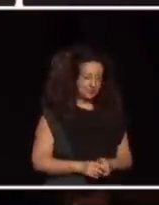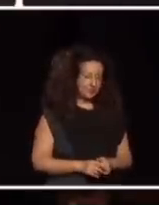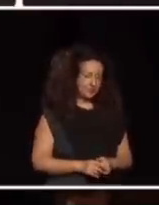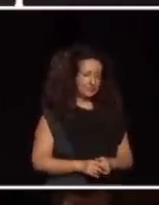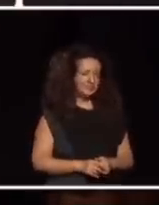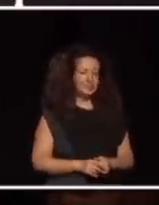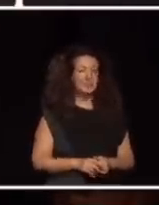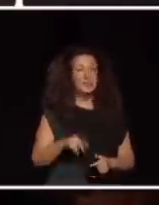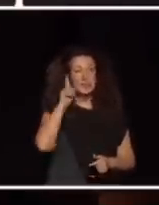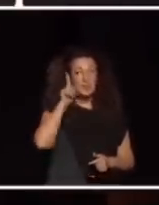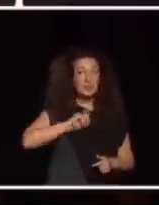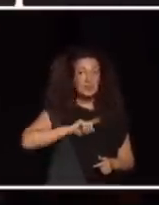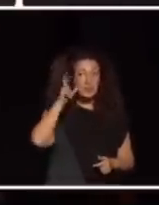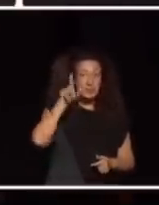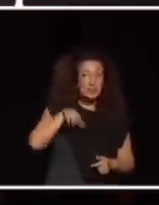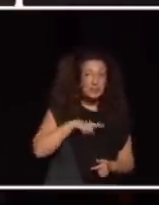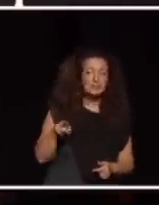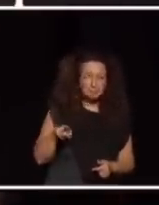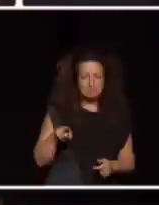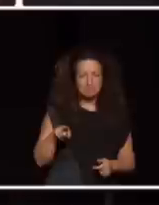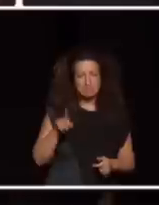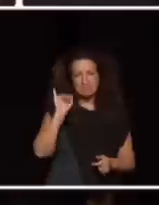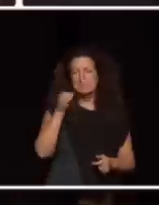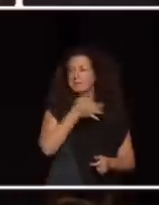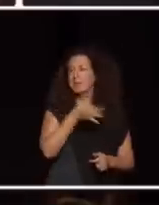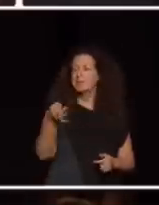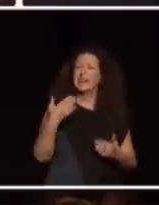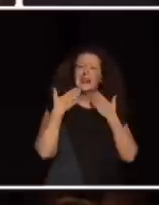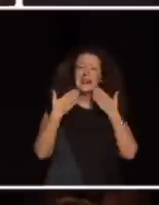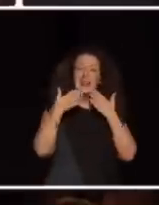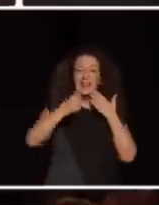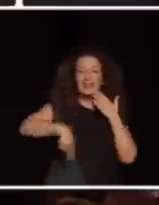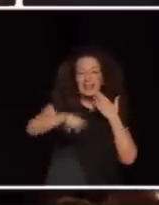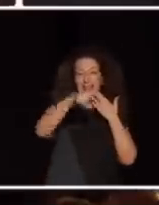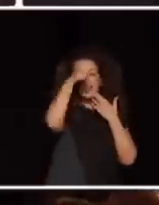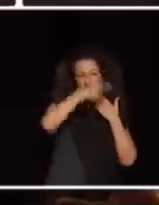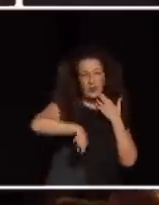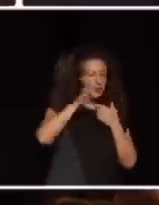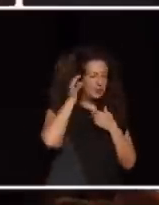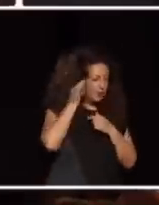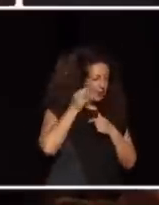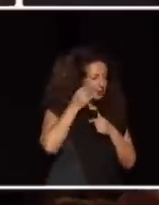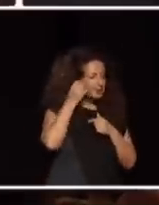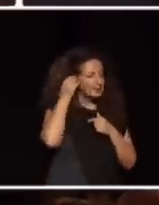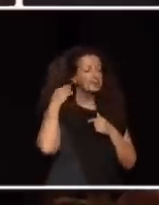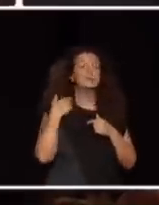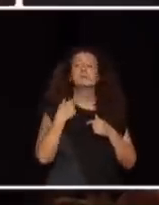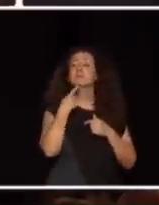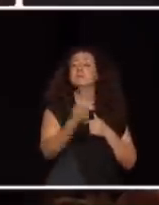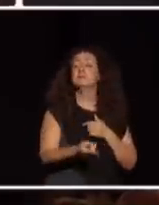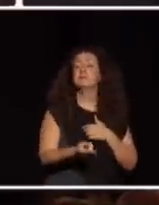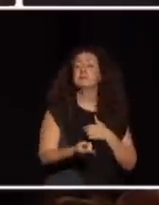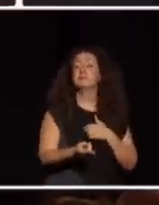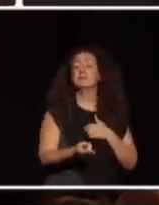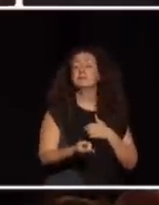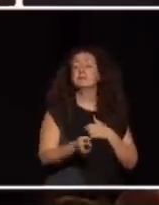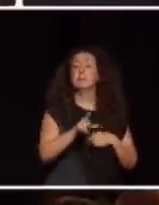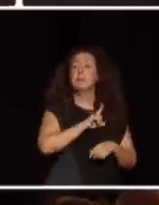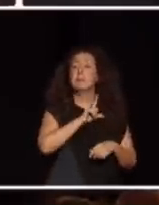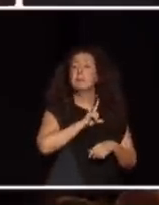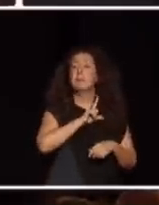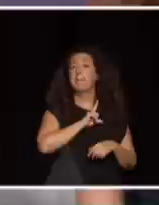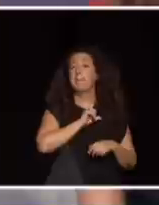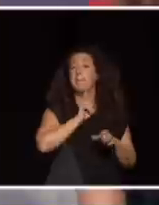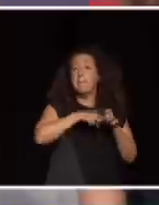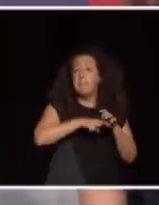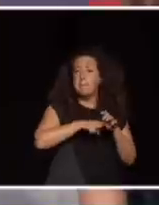No sé si se me escucha. Sí, perfecto. Muchísimas gracias a todas y a todos. Tengo que decir que la militancia de